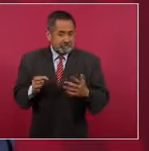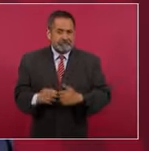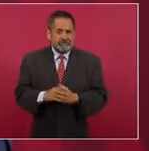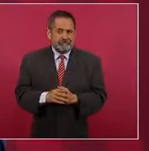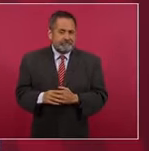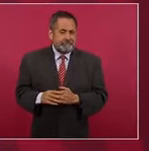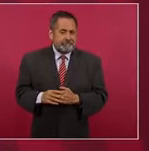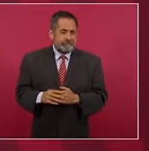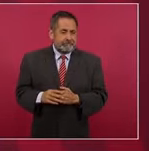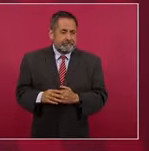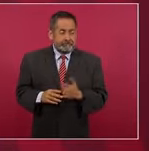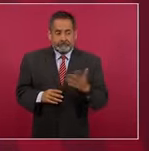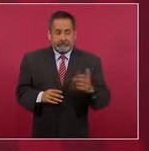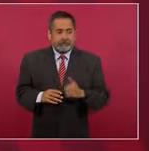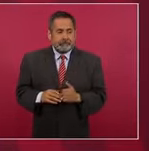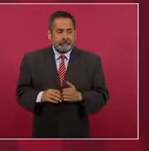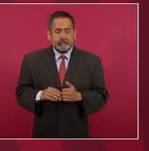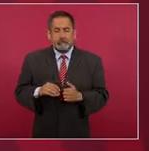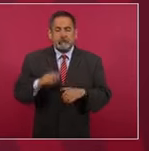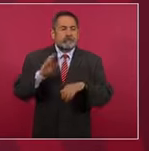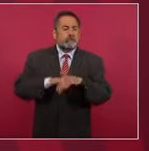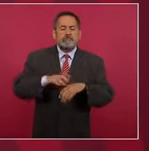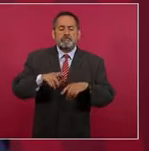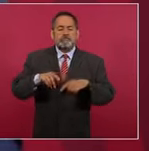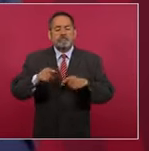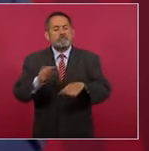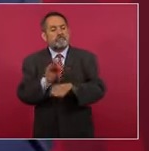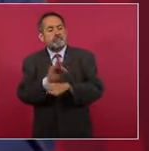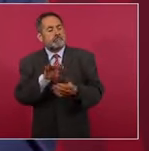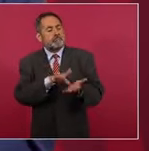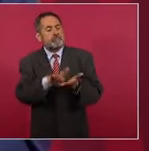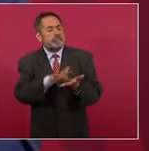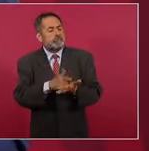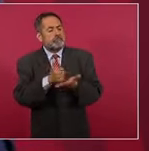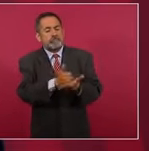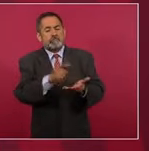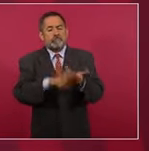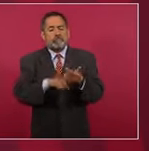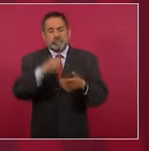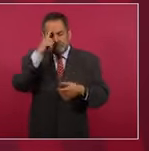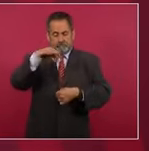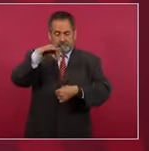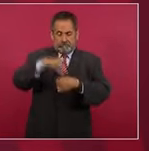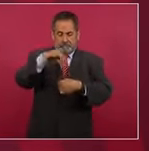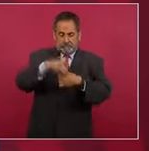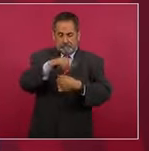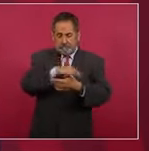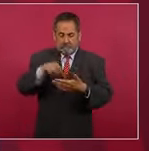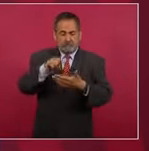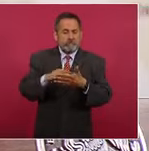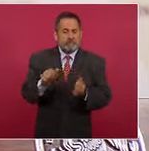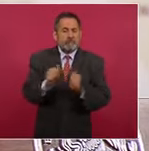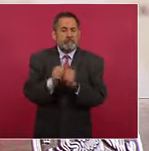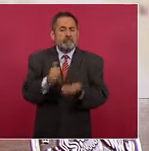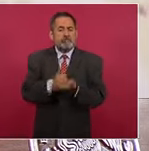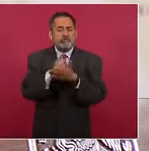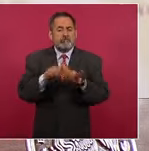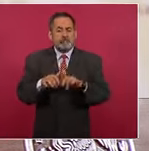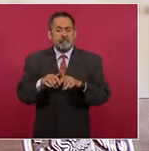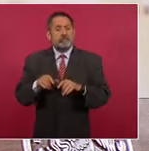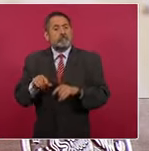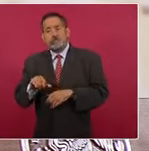que se facilite el voto, que puedan votar